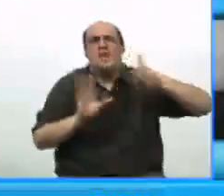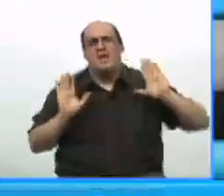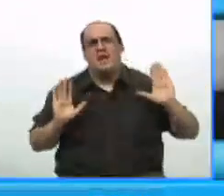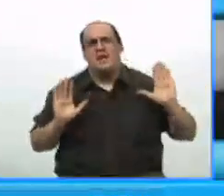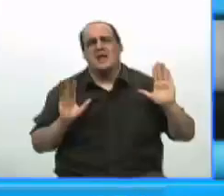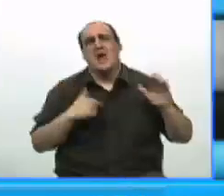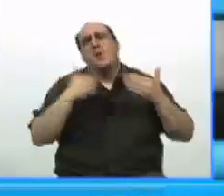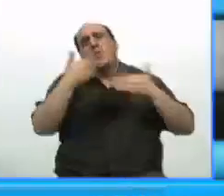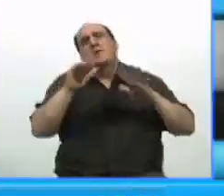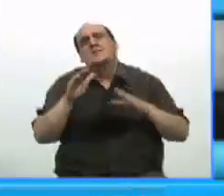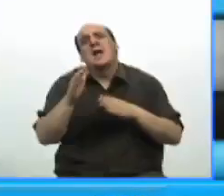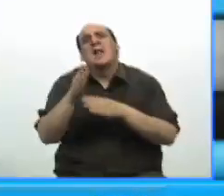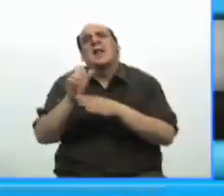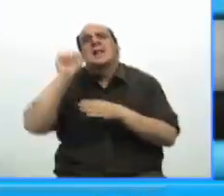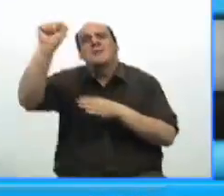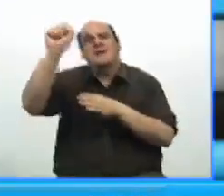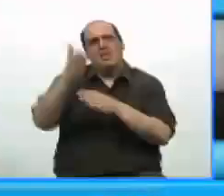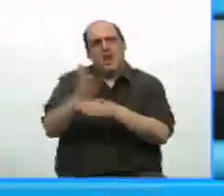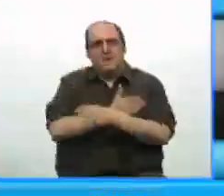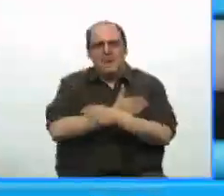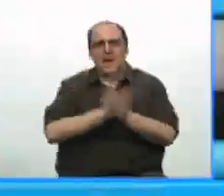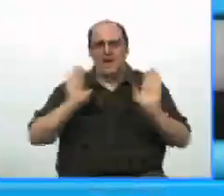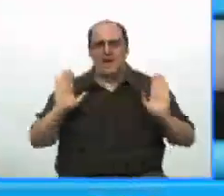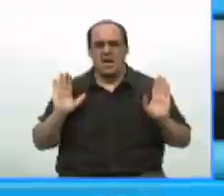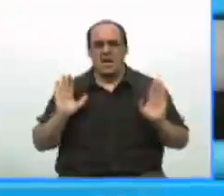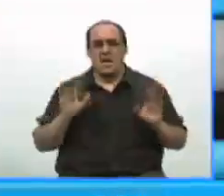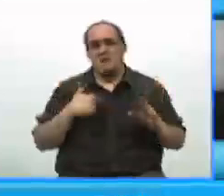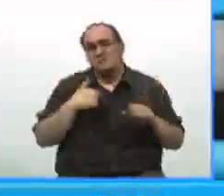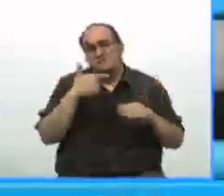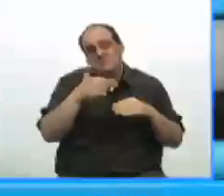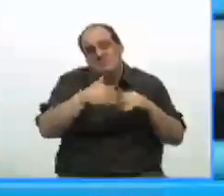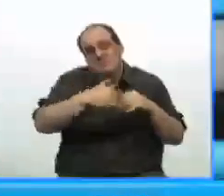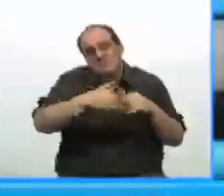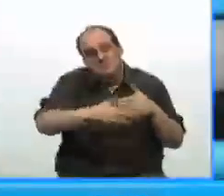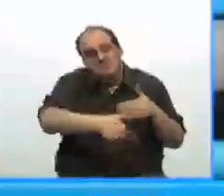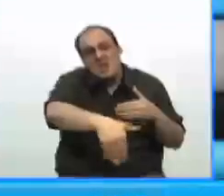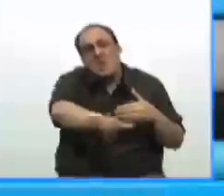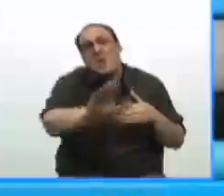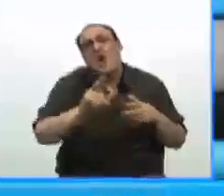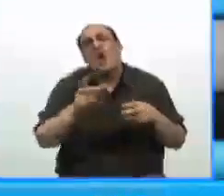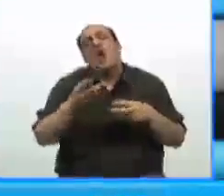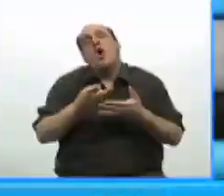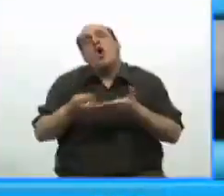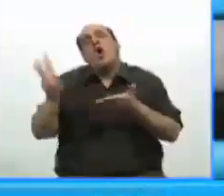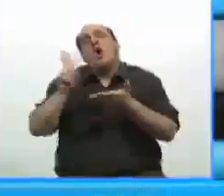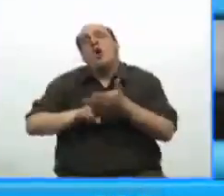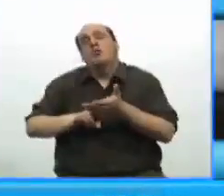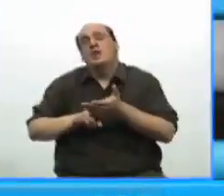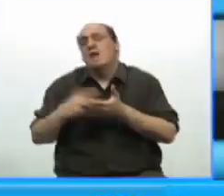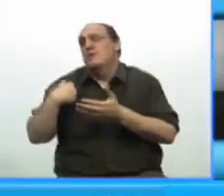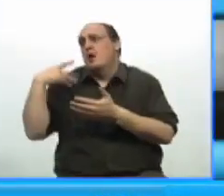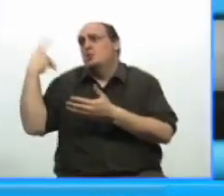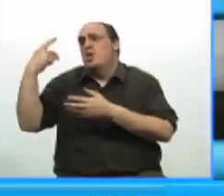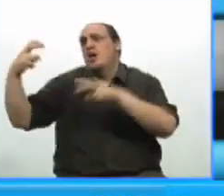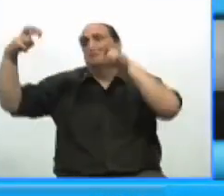la pre-Libertadores. Después de eso, bueno, tendremos que sentarnos nuevamente para planificar lo que es el año